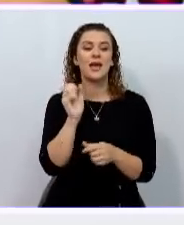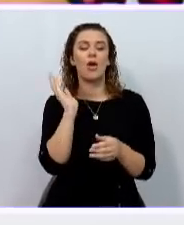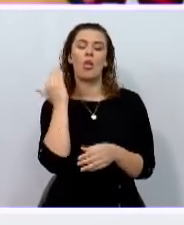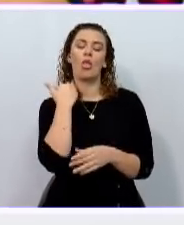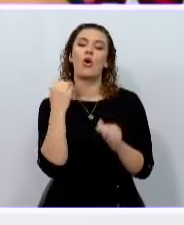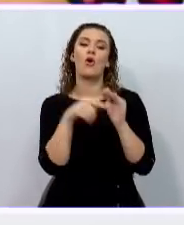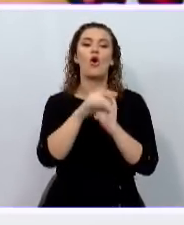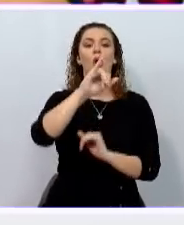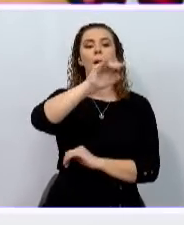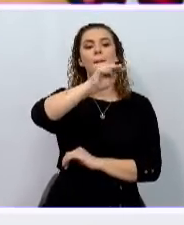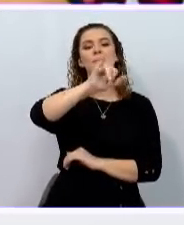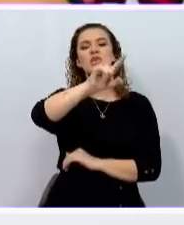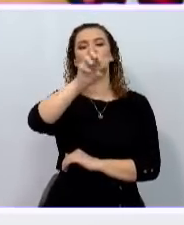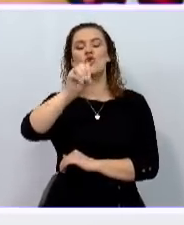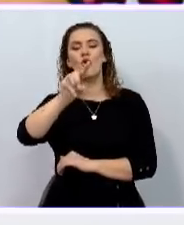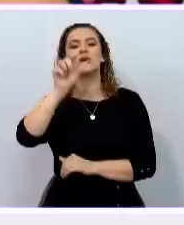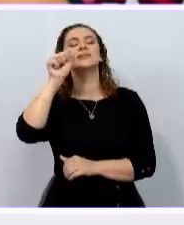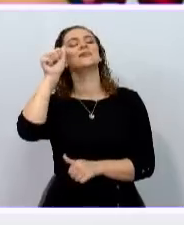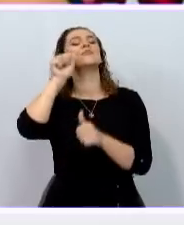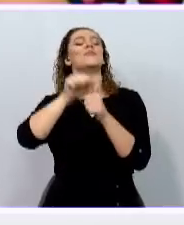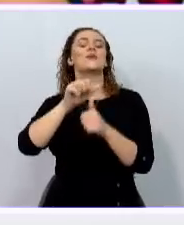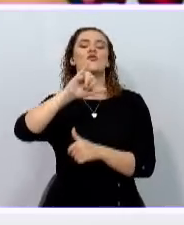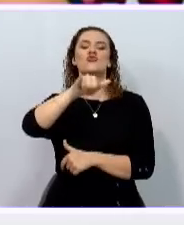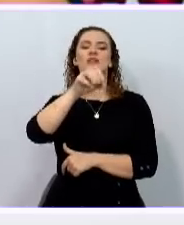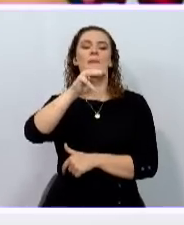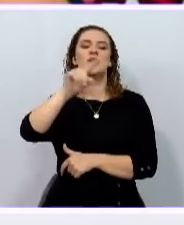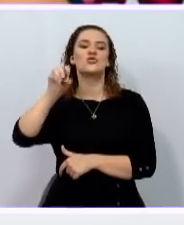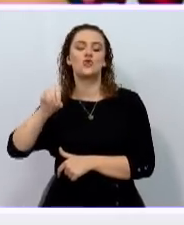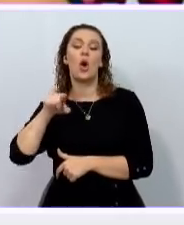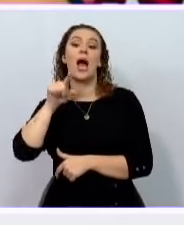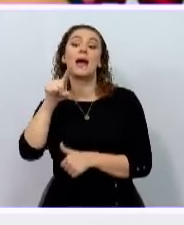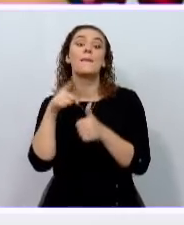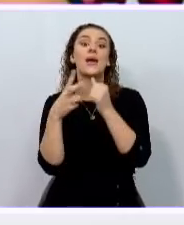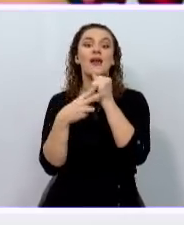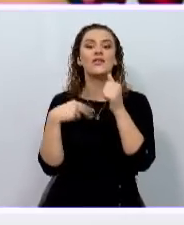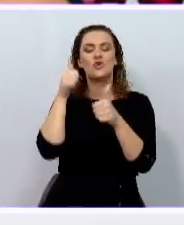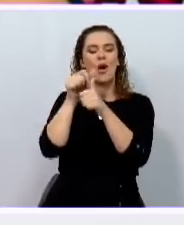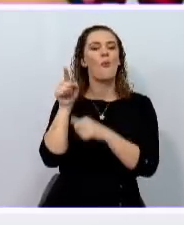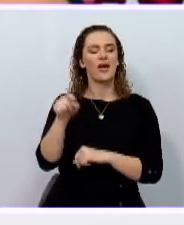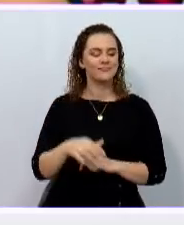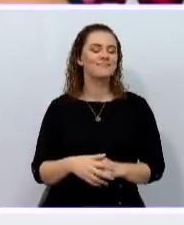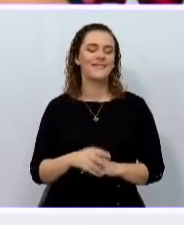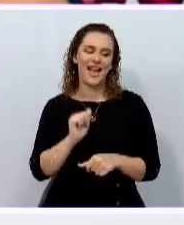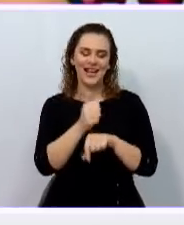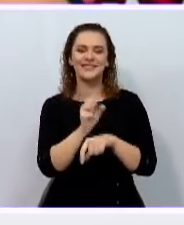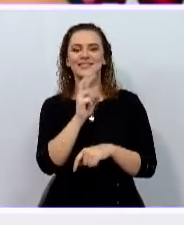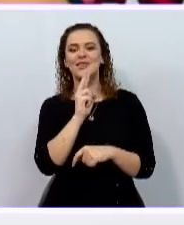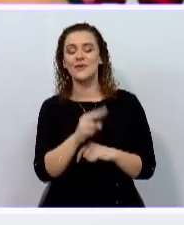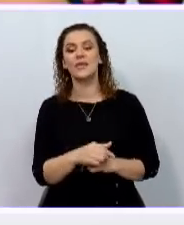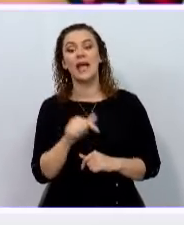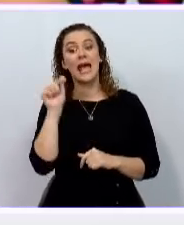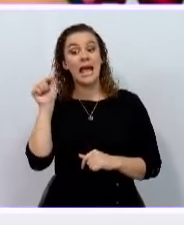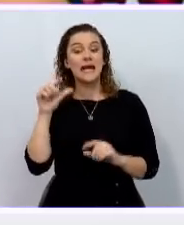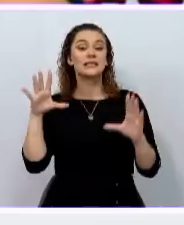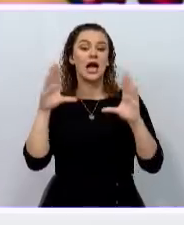vota Joseph miso sí es cierto yo me acuerdo es más Esa fue la primera vez que yo me acuerdo de él te lo pongo así Esta es una noche